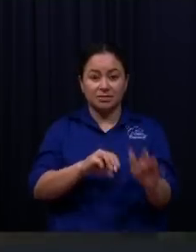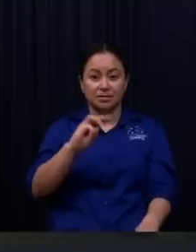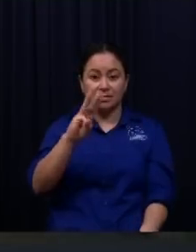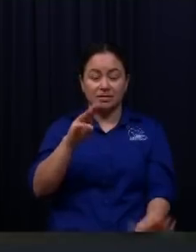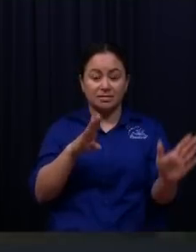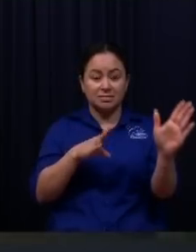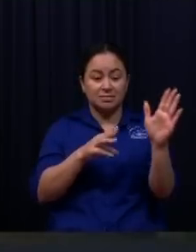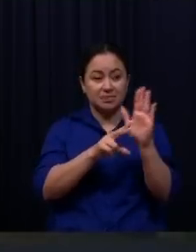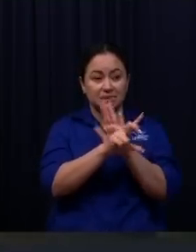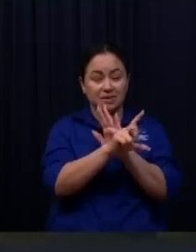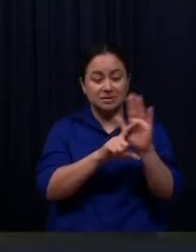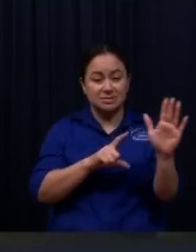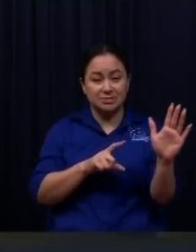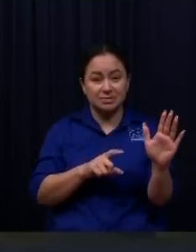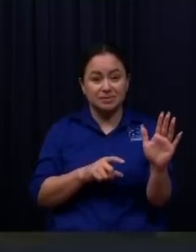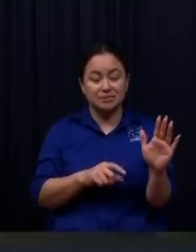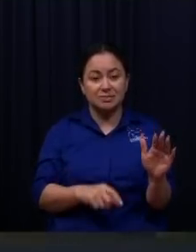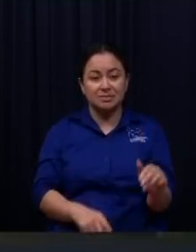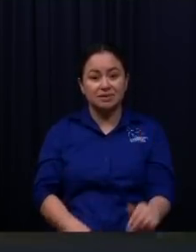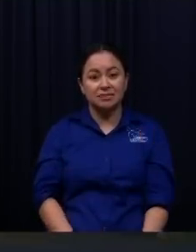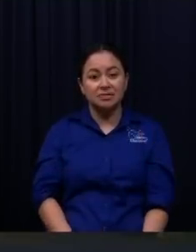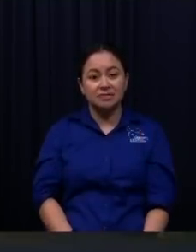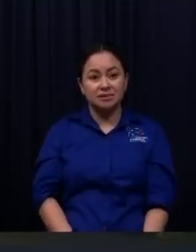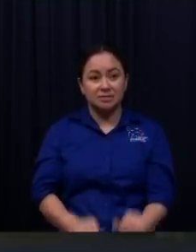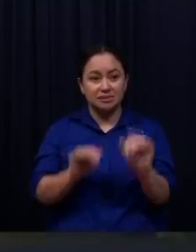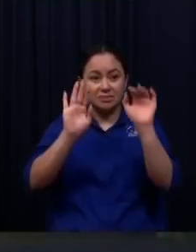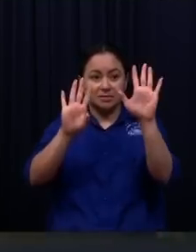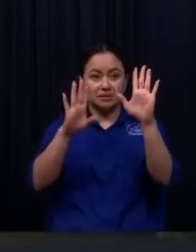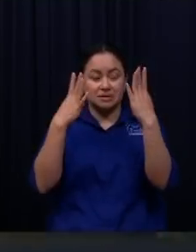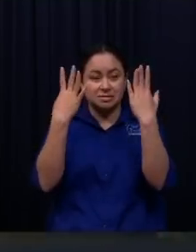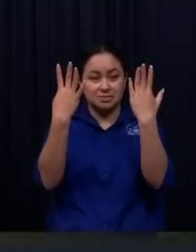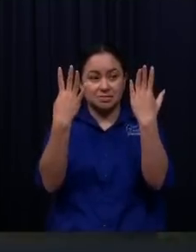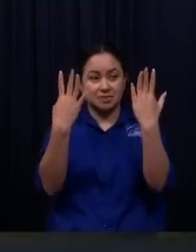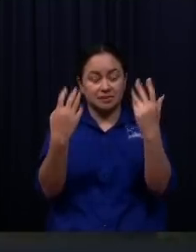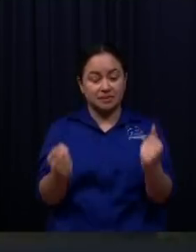Vamos a leerlo, creo yo, desde el 18, y con eso nos despedimos